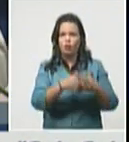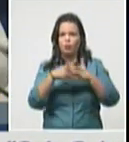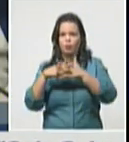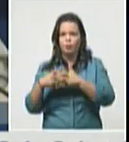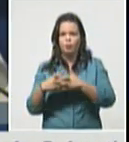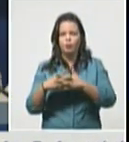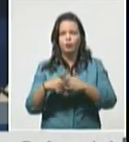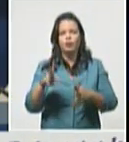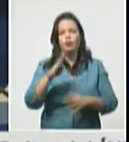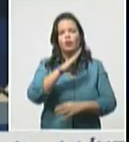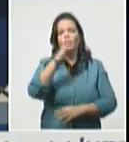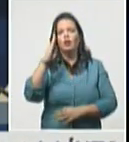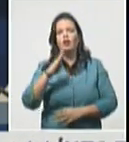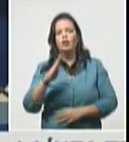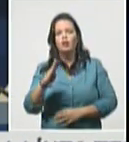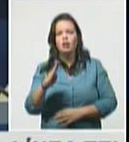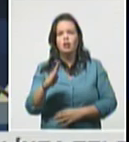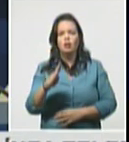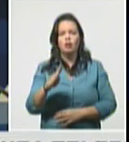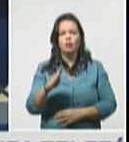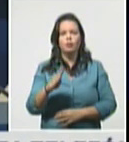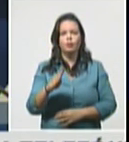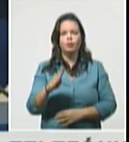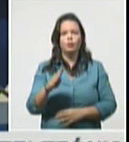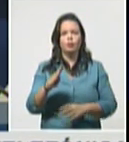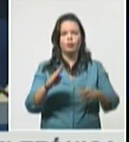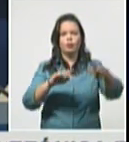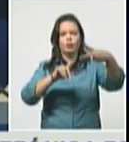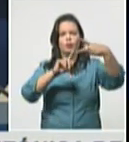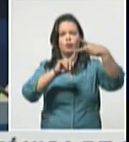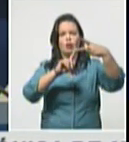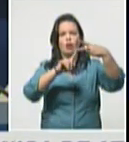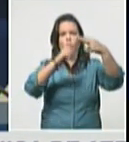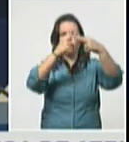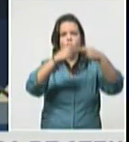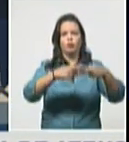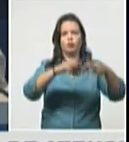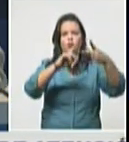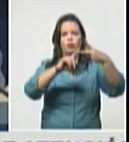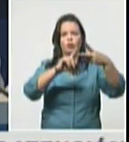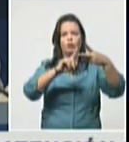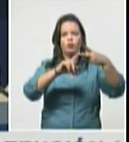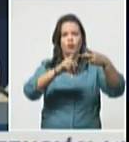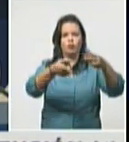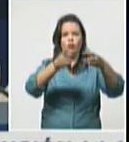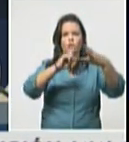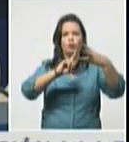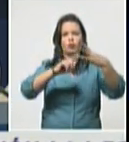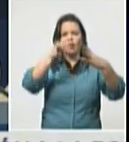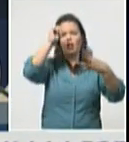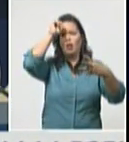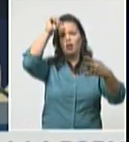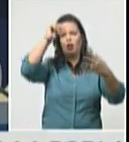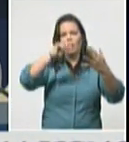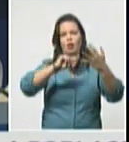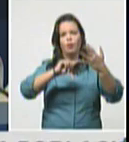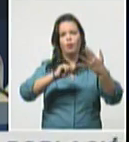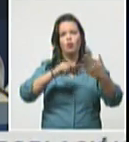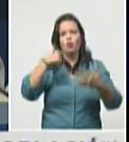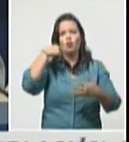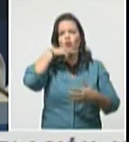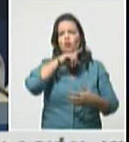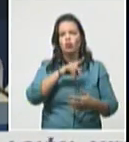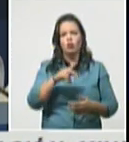Brasil le sigue en segundo lugar, la India, Rusia, Perú, Chile